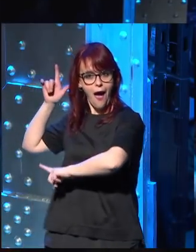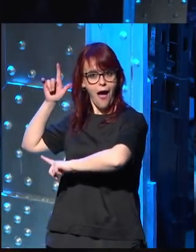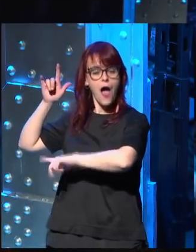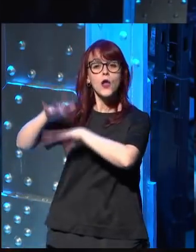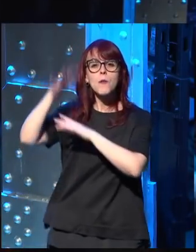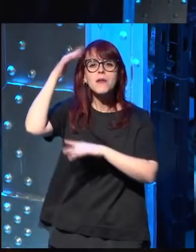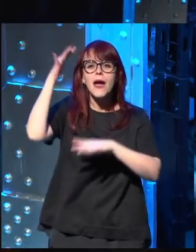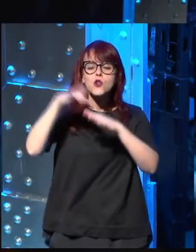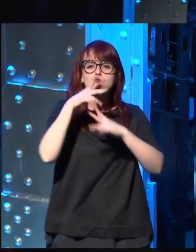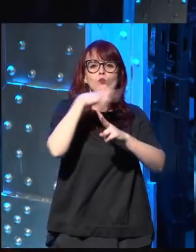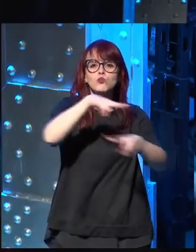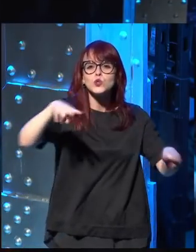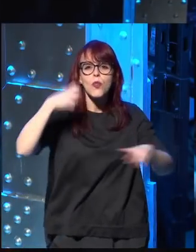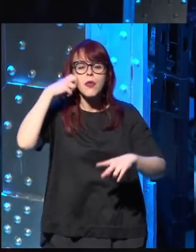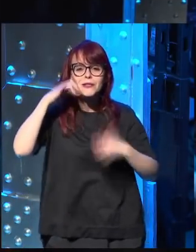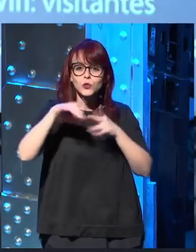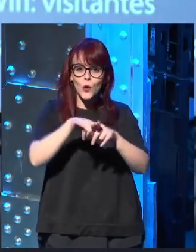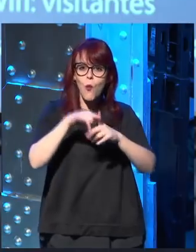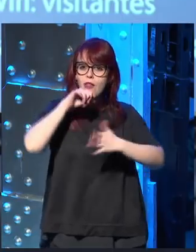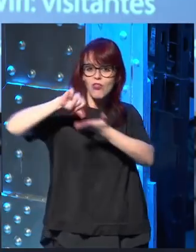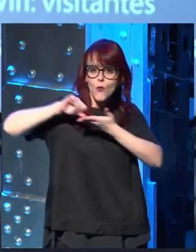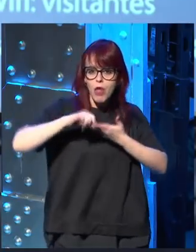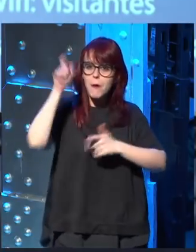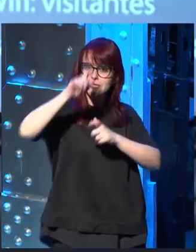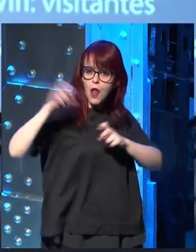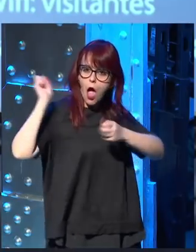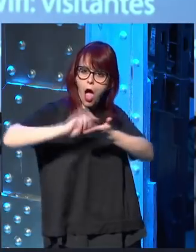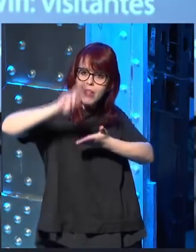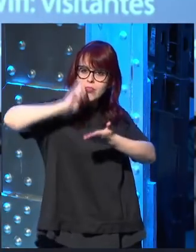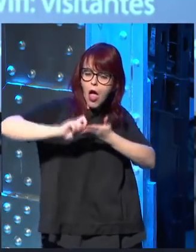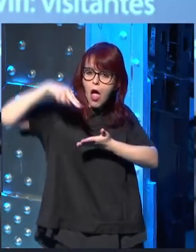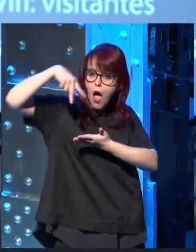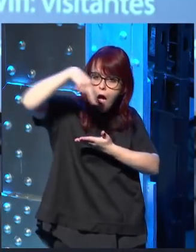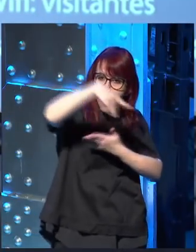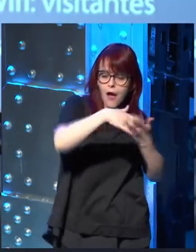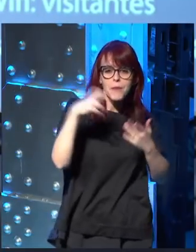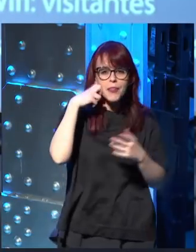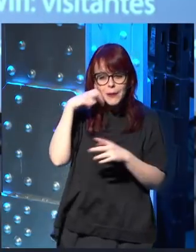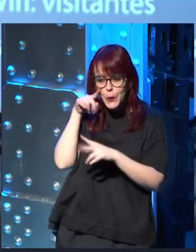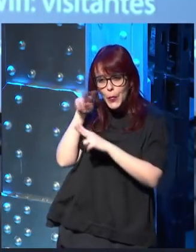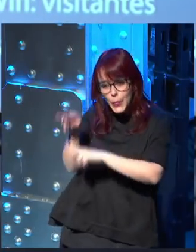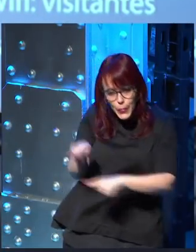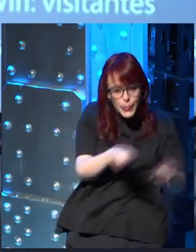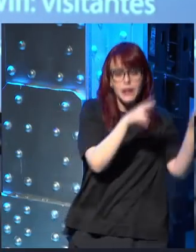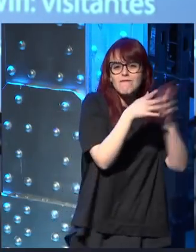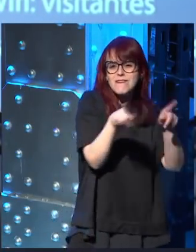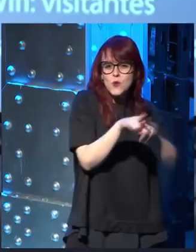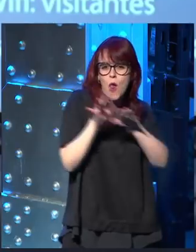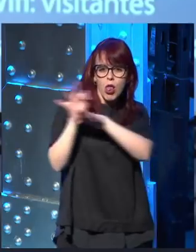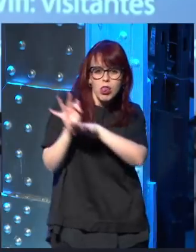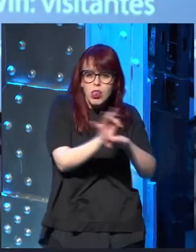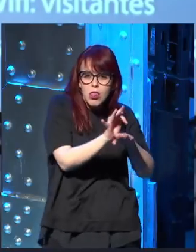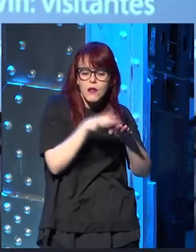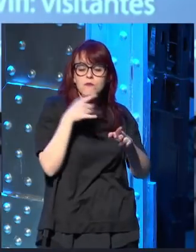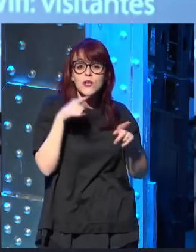Imagino un museo de zapatos de caminantes por la ciudad que sería inevitablemente funerario, con ese dramatismo póstumo